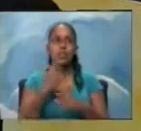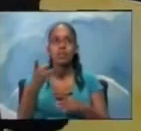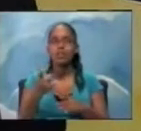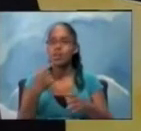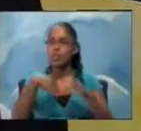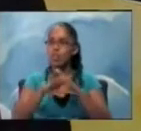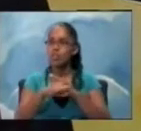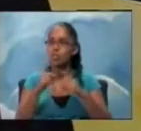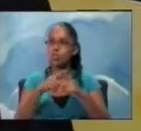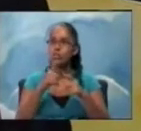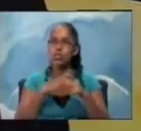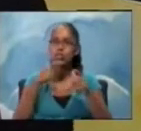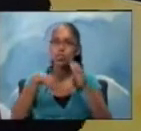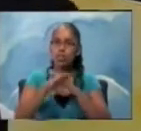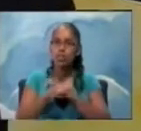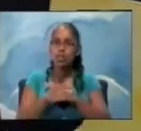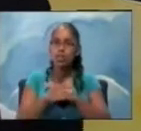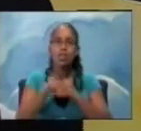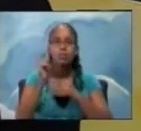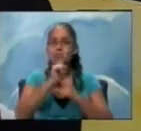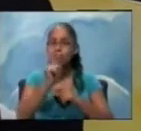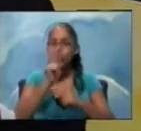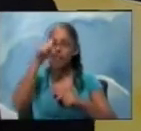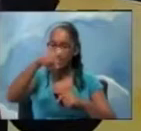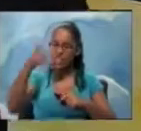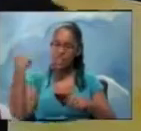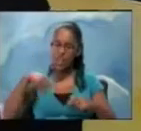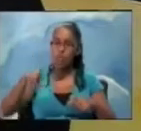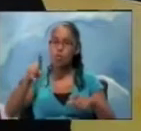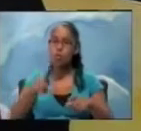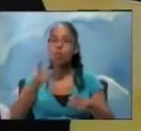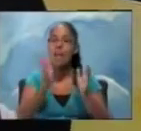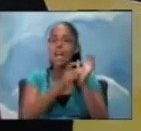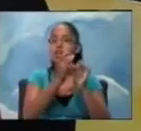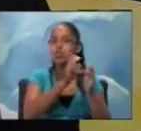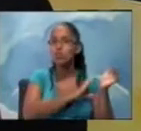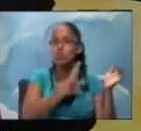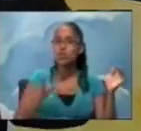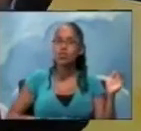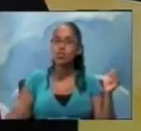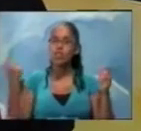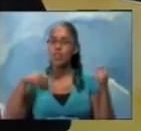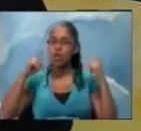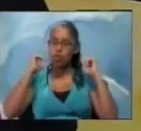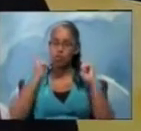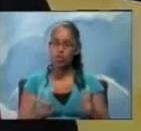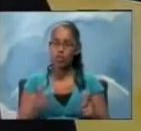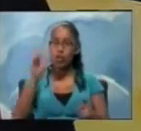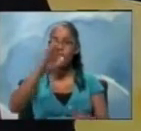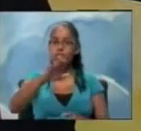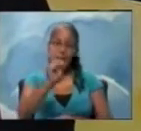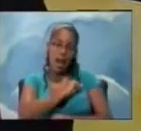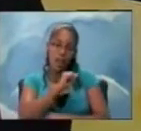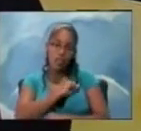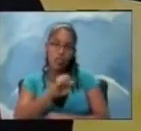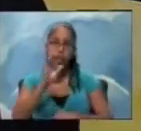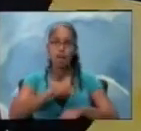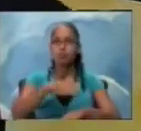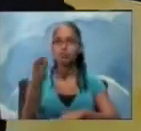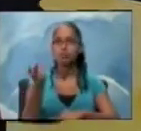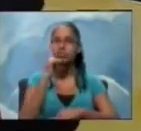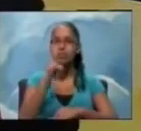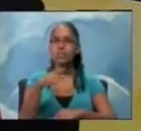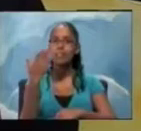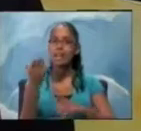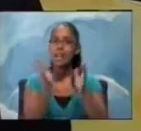mosquito y dejaban pasar el camello. Y aquí tenemos entonces a un Jesucristo que tiene autoridad, y ellos están asustados porque se dan cuenta